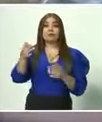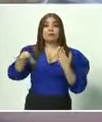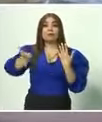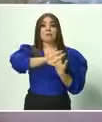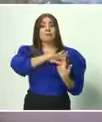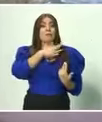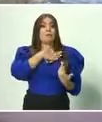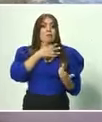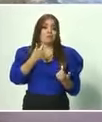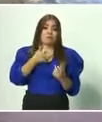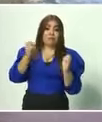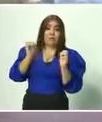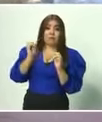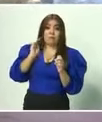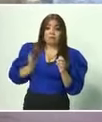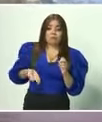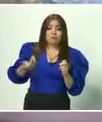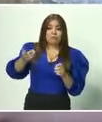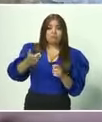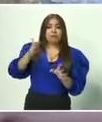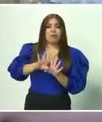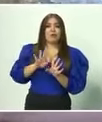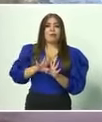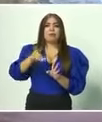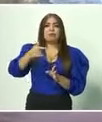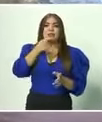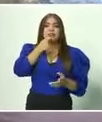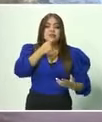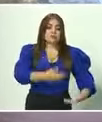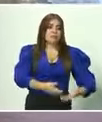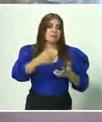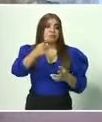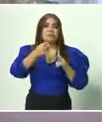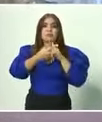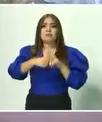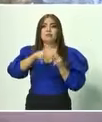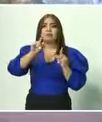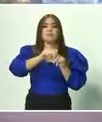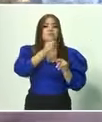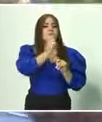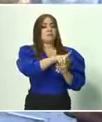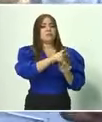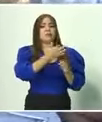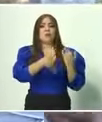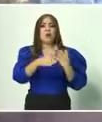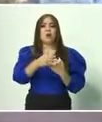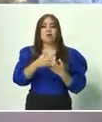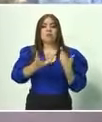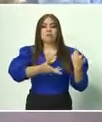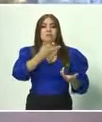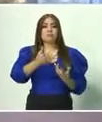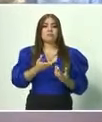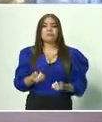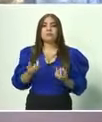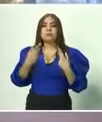y como yo no la dejé que se des quitara conmigo pues agarré prácticamente el niño y ella empezó a quemar todo se quiso desquitar con la propiedad Cuántas personas habitan aquí